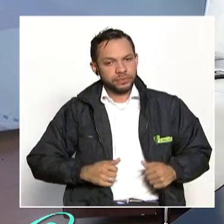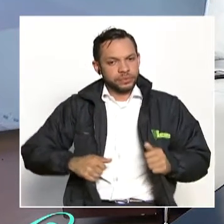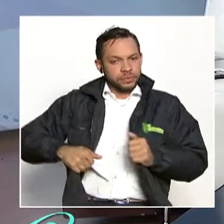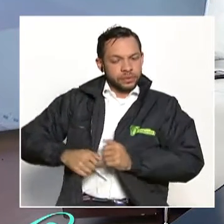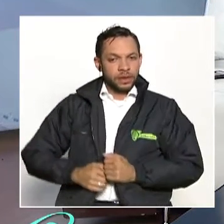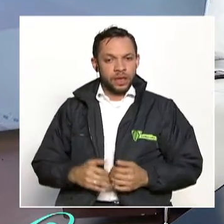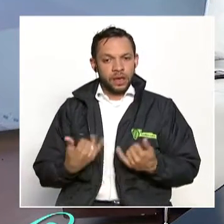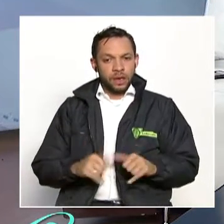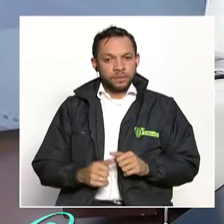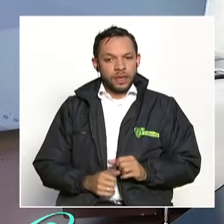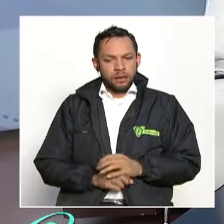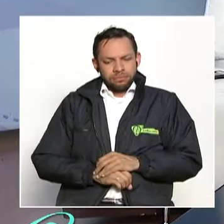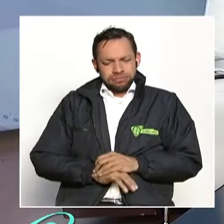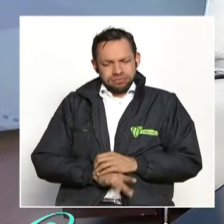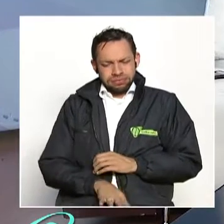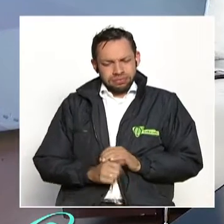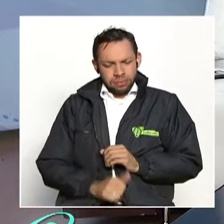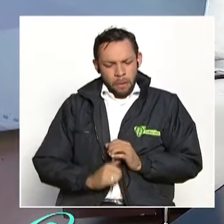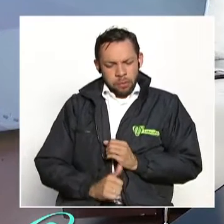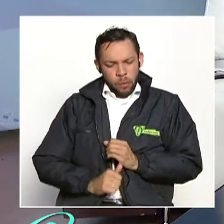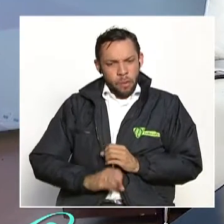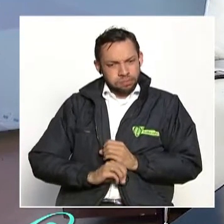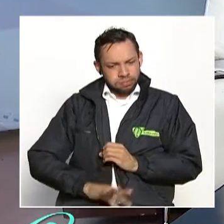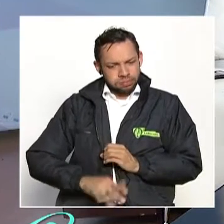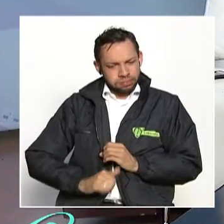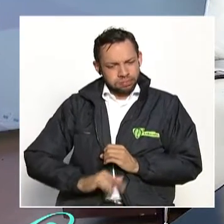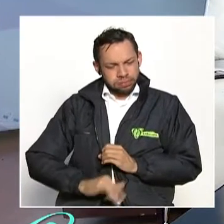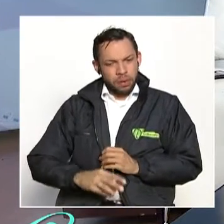respecto a la diarrea como mecanismo de defensa.